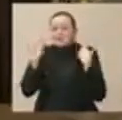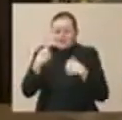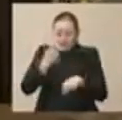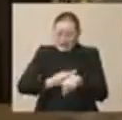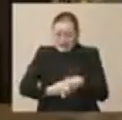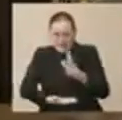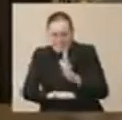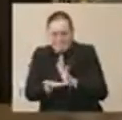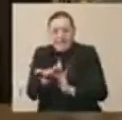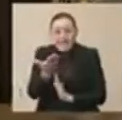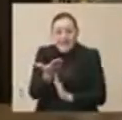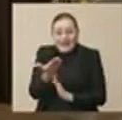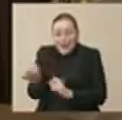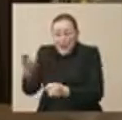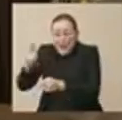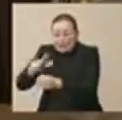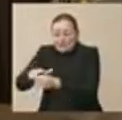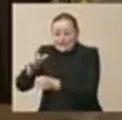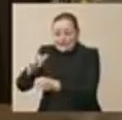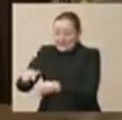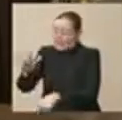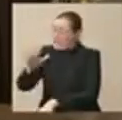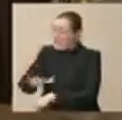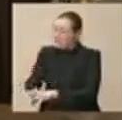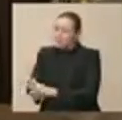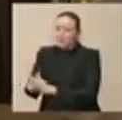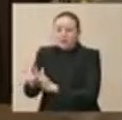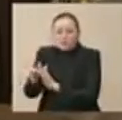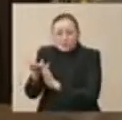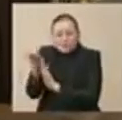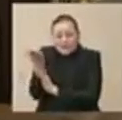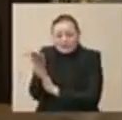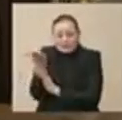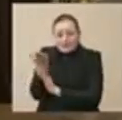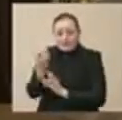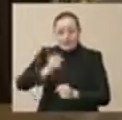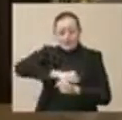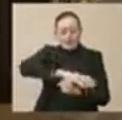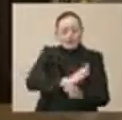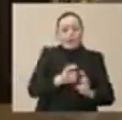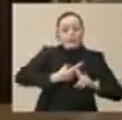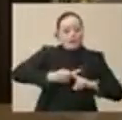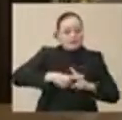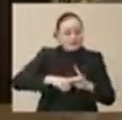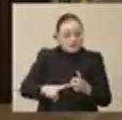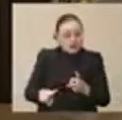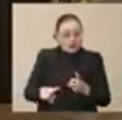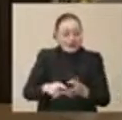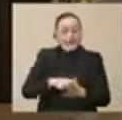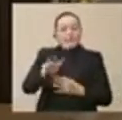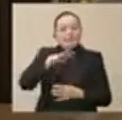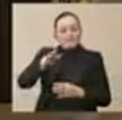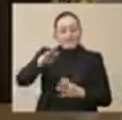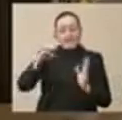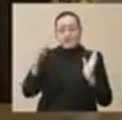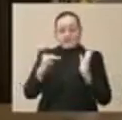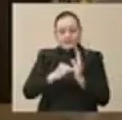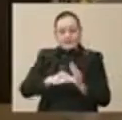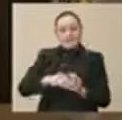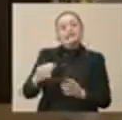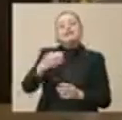los contagios y el número de personas hospitalizadas desde que arrancó la pandemia se han contagiado